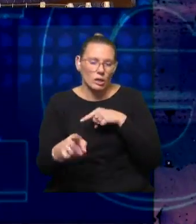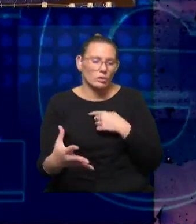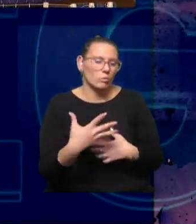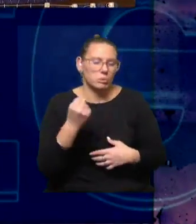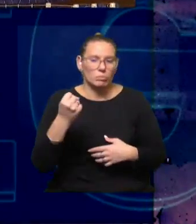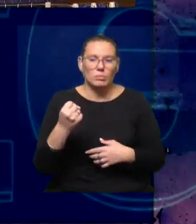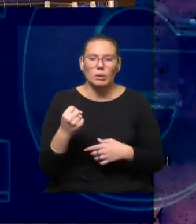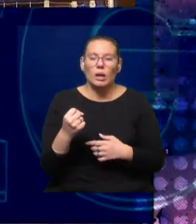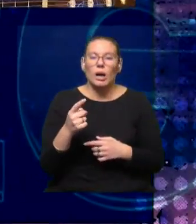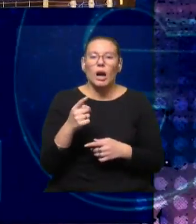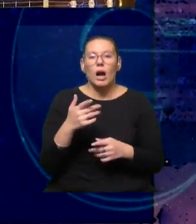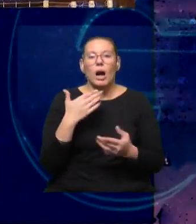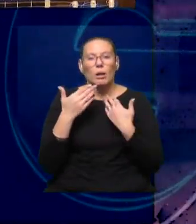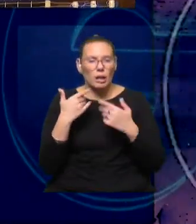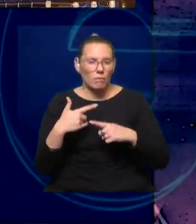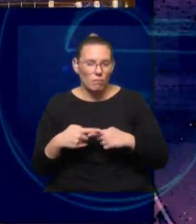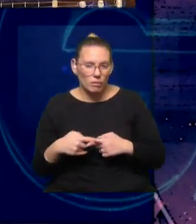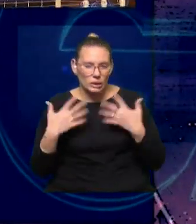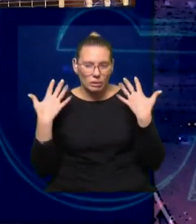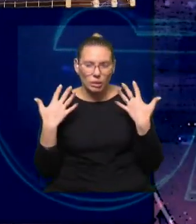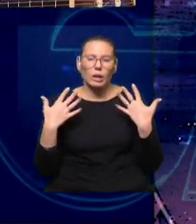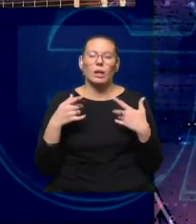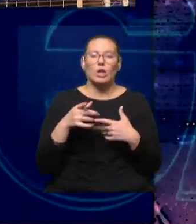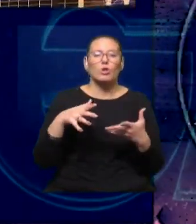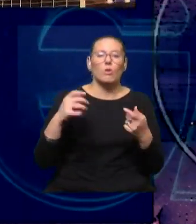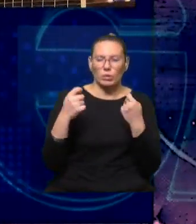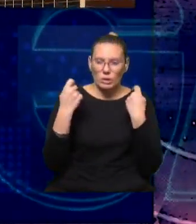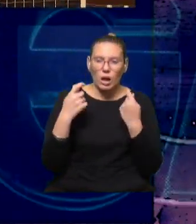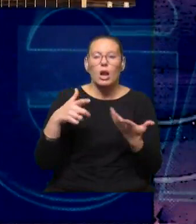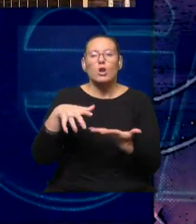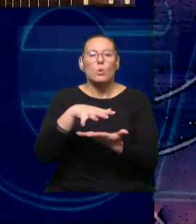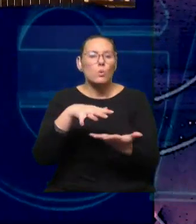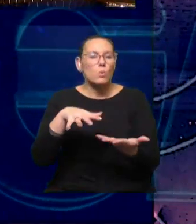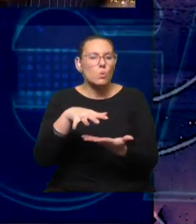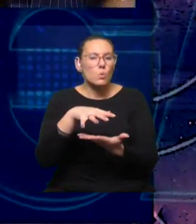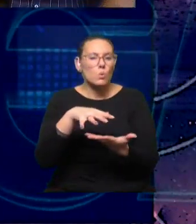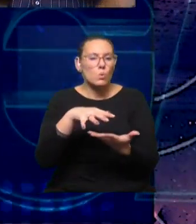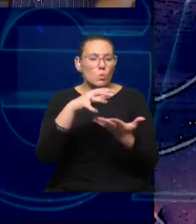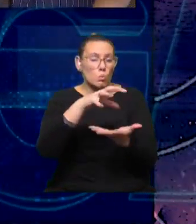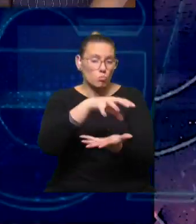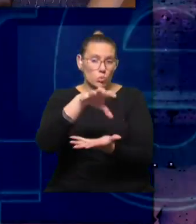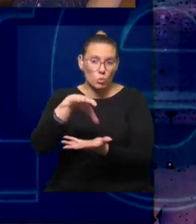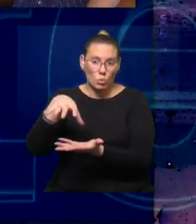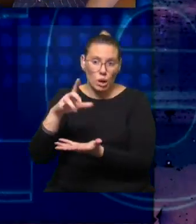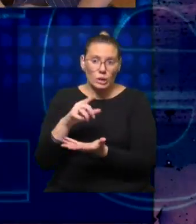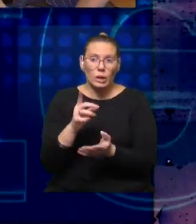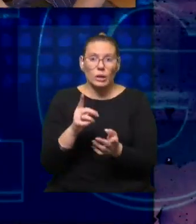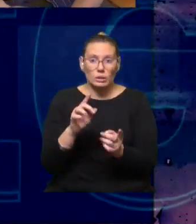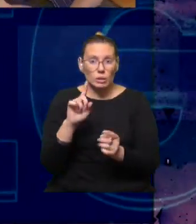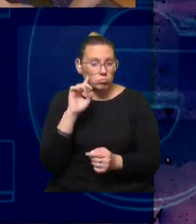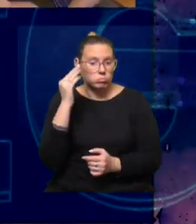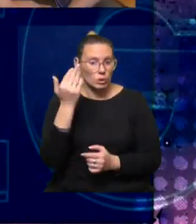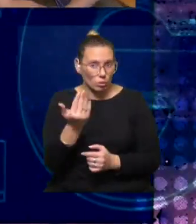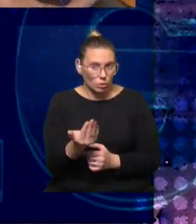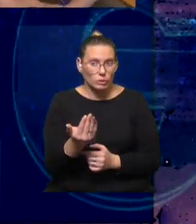bien hablaste de festivales de esos lugares que en los que te has destacado mucho